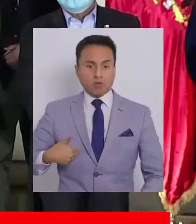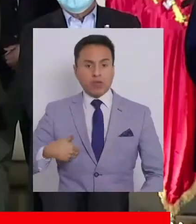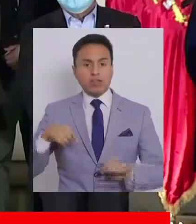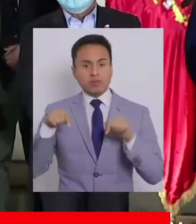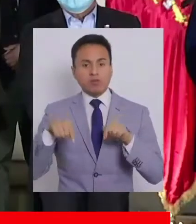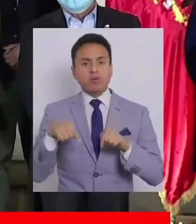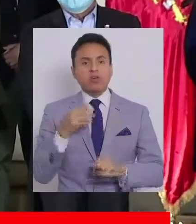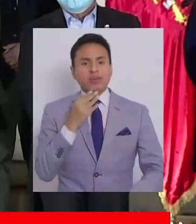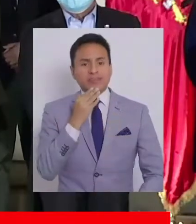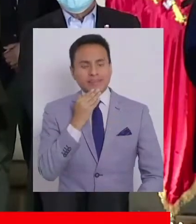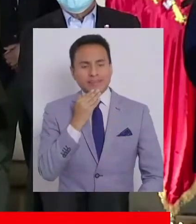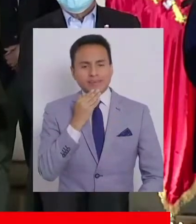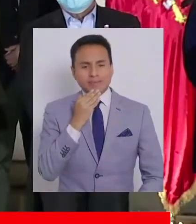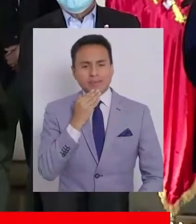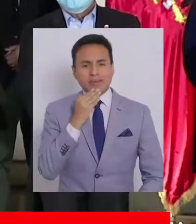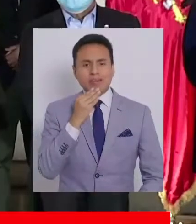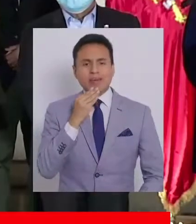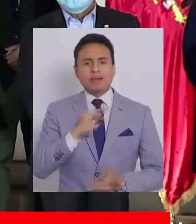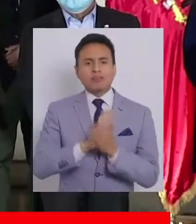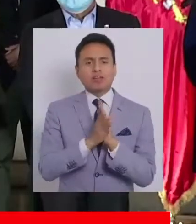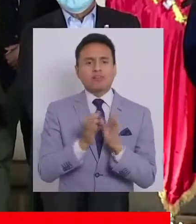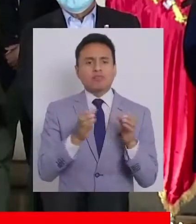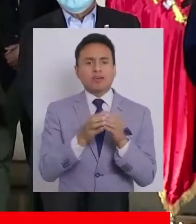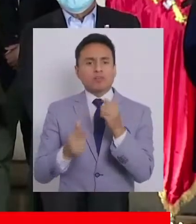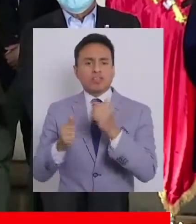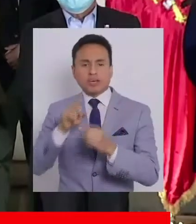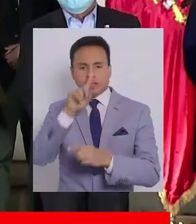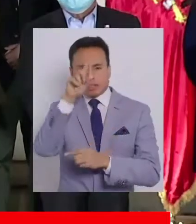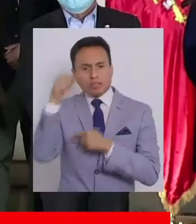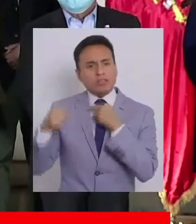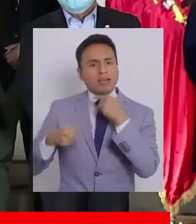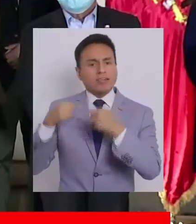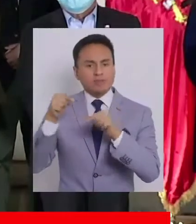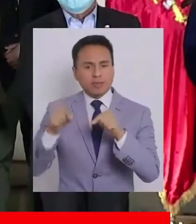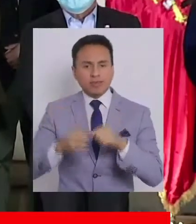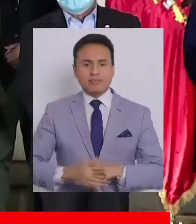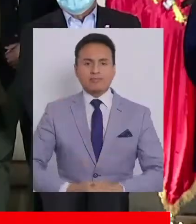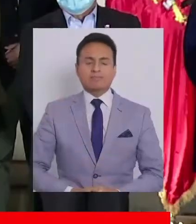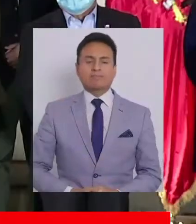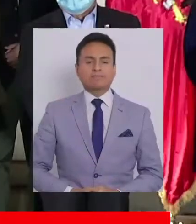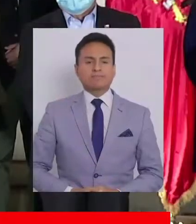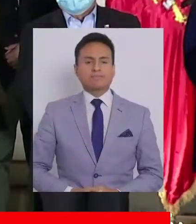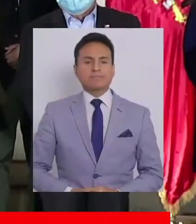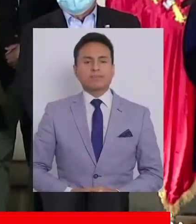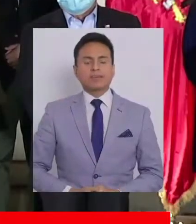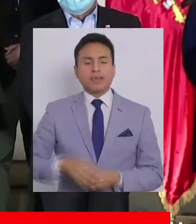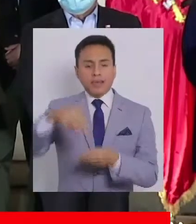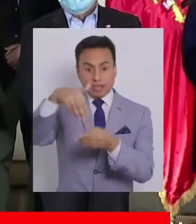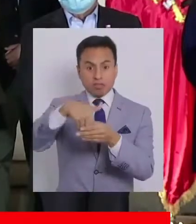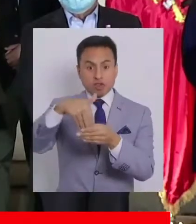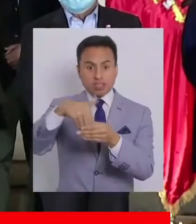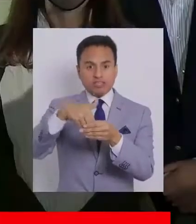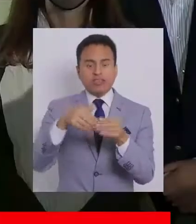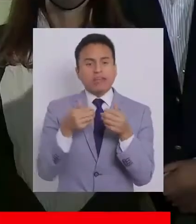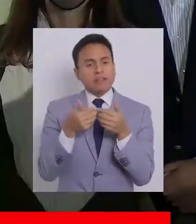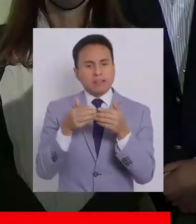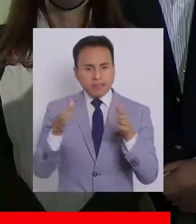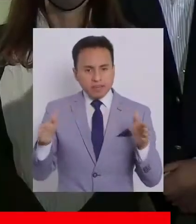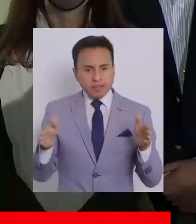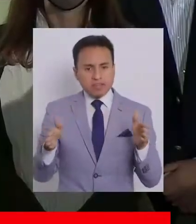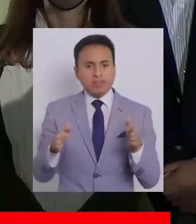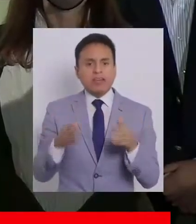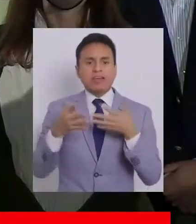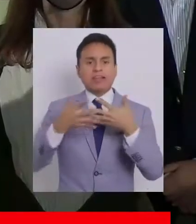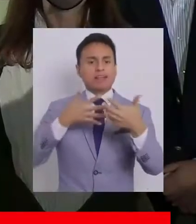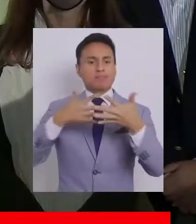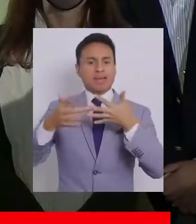y también a todas las fuerzas políticas tradicionales. Cuando las elecciones son libres,